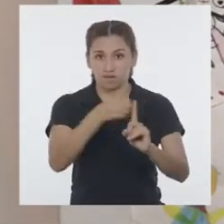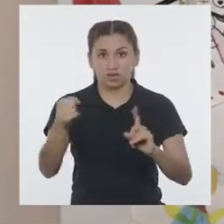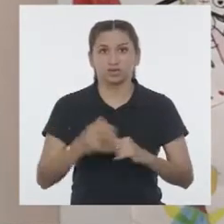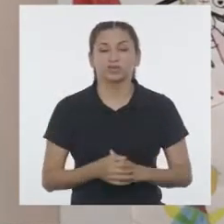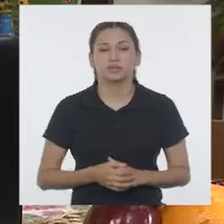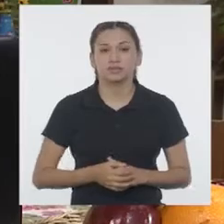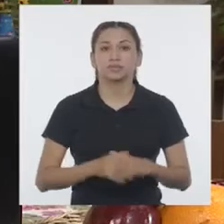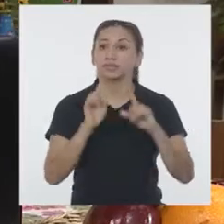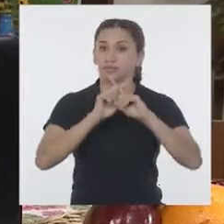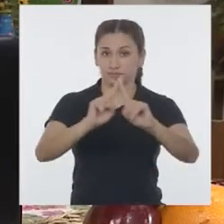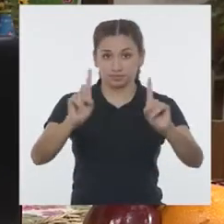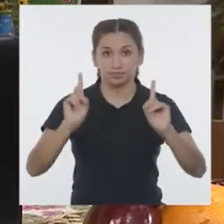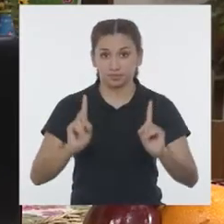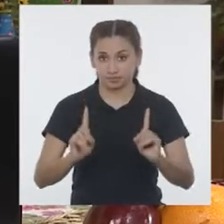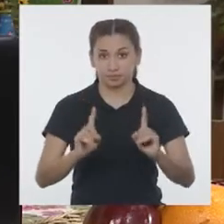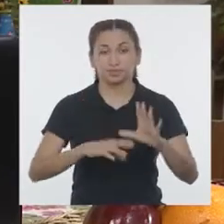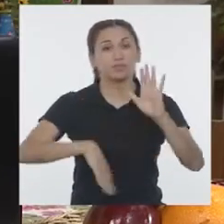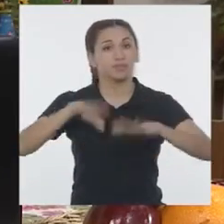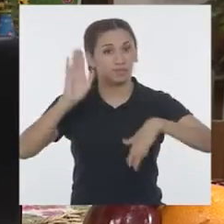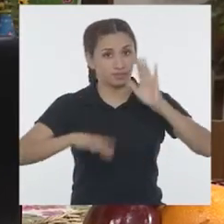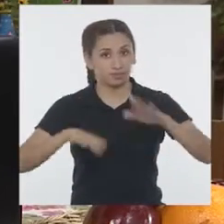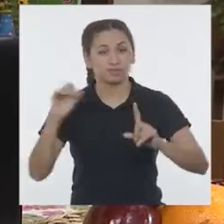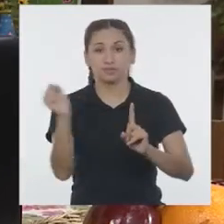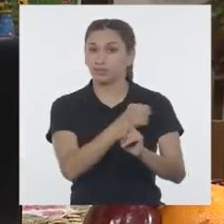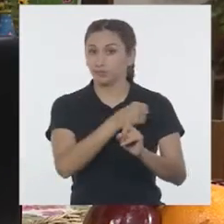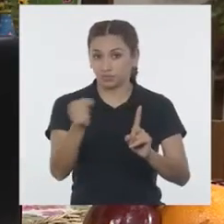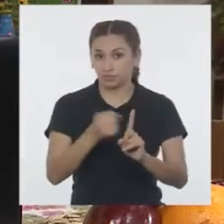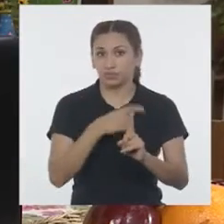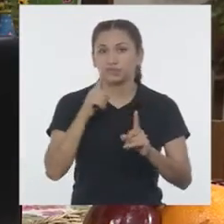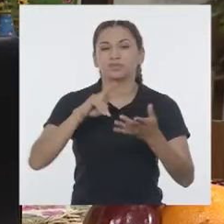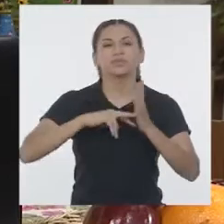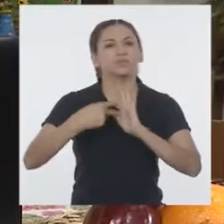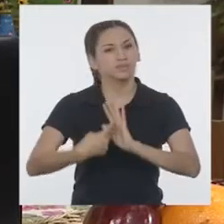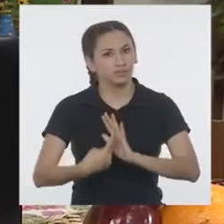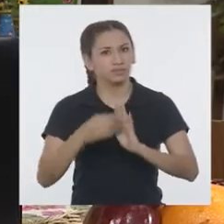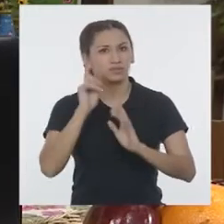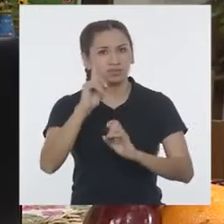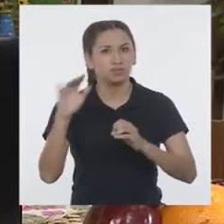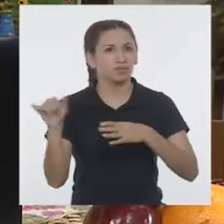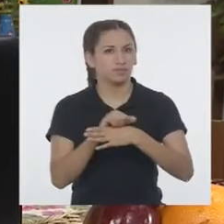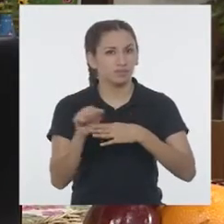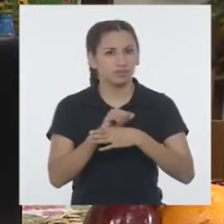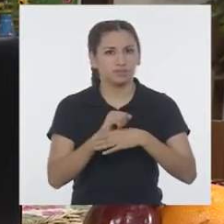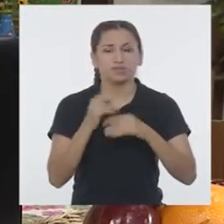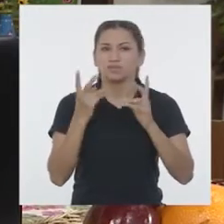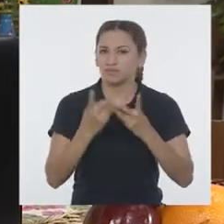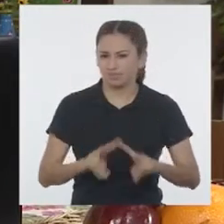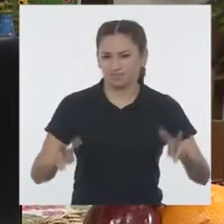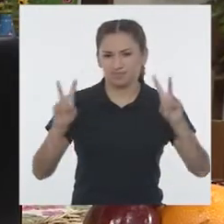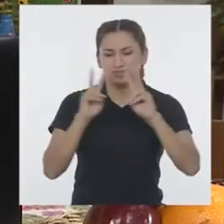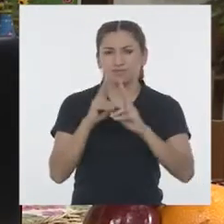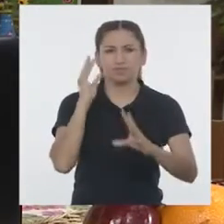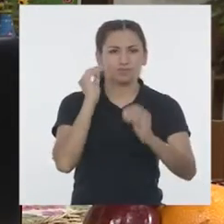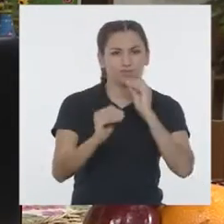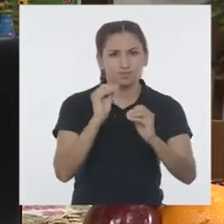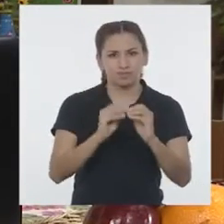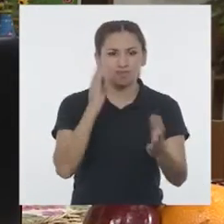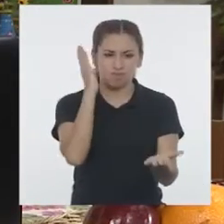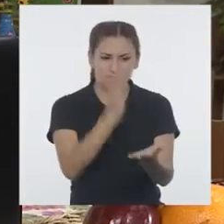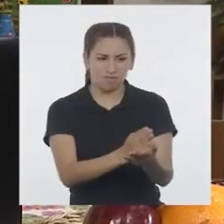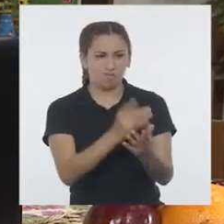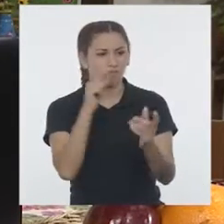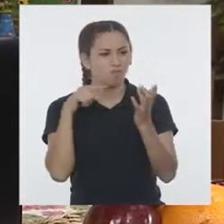violencia. Sin embargo, muchas veces la violencia es considerada una práctica válida para